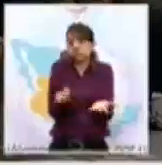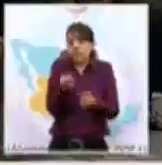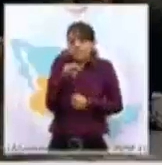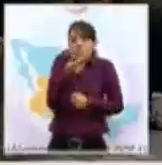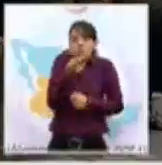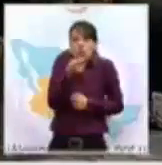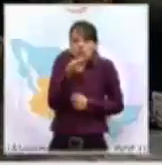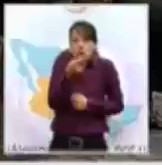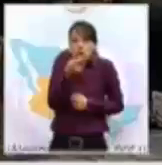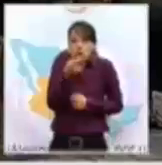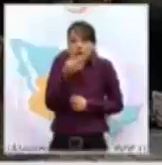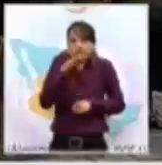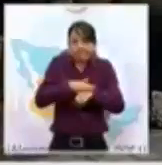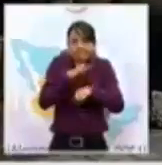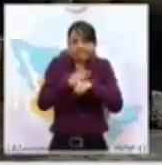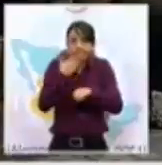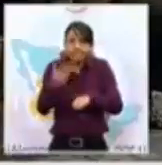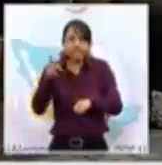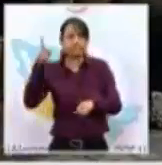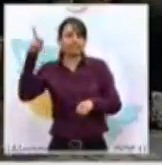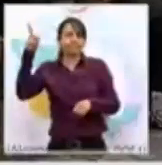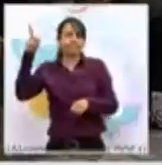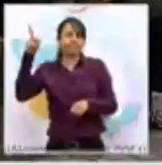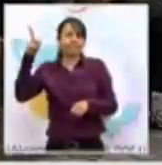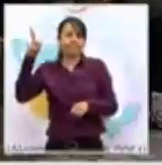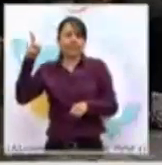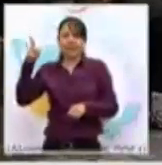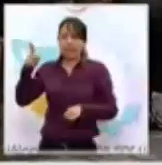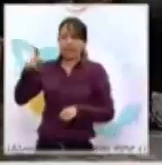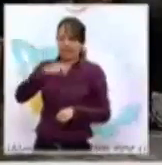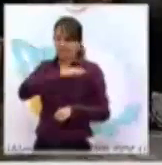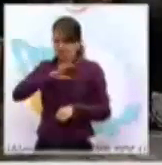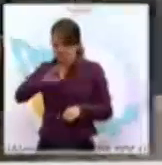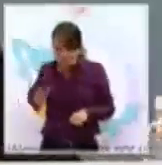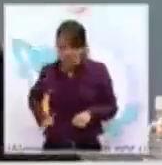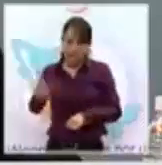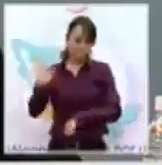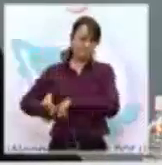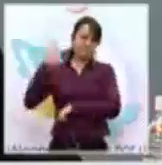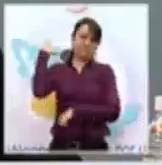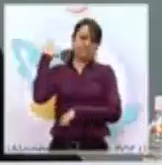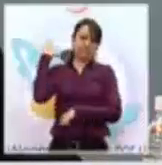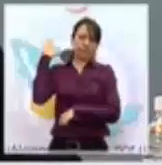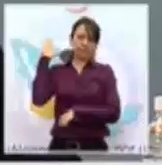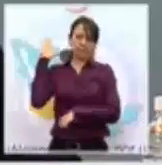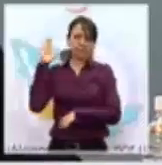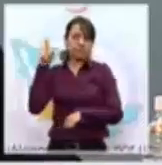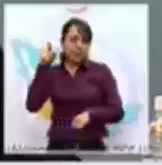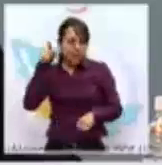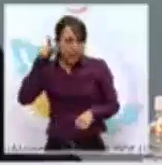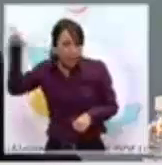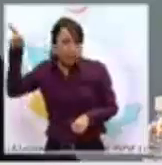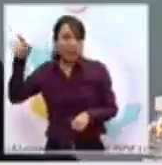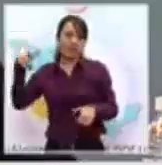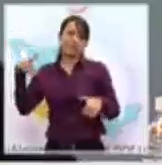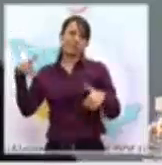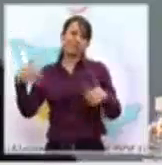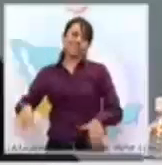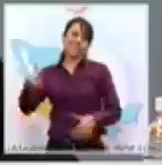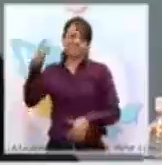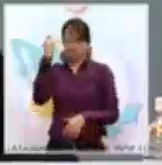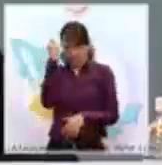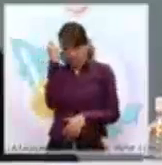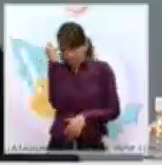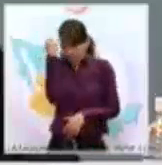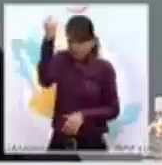estimación, bueno, Shanghai, China, tiene 55% en esos niveles, 5 y 6. Ahí están los innovadores, ahí están los que van a generar la